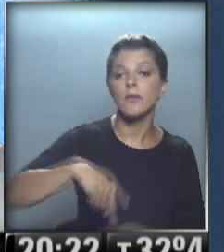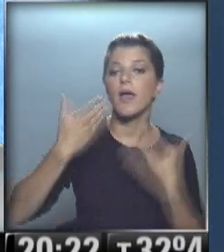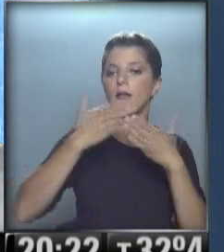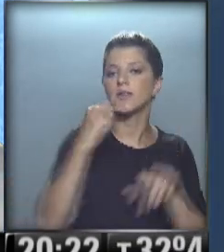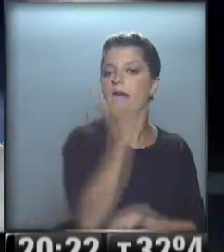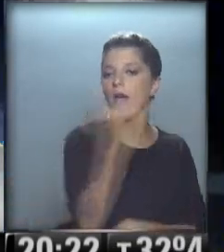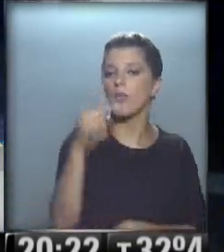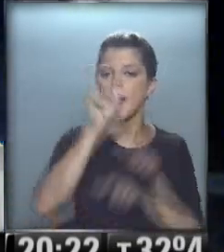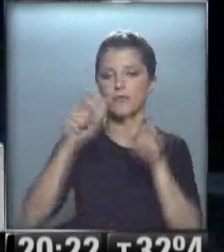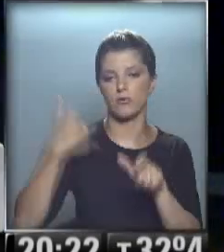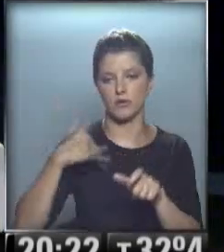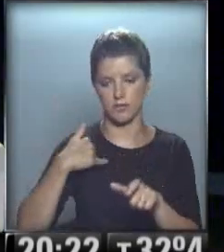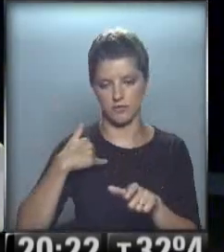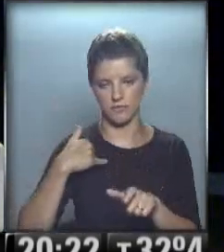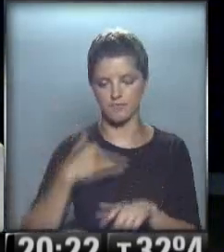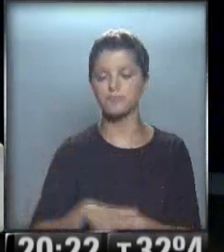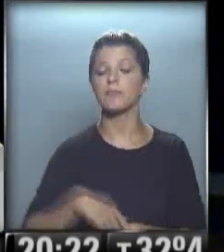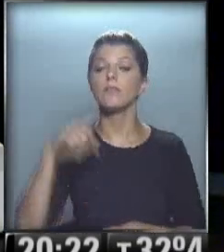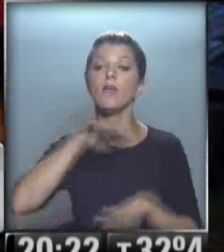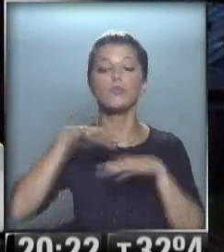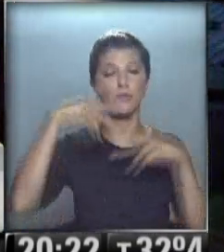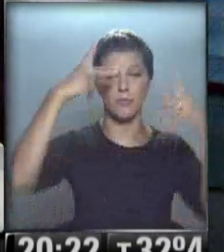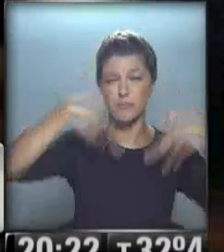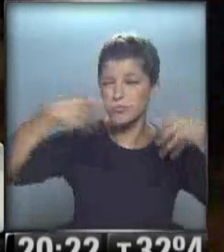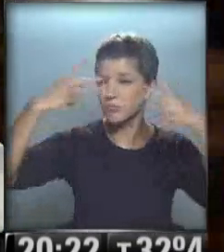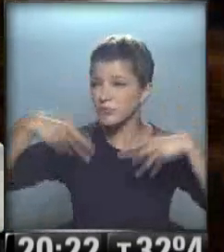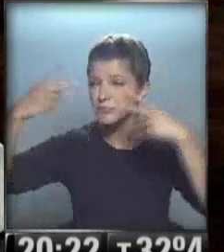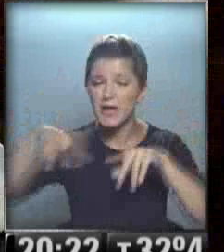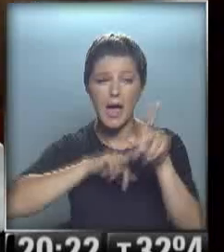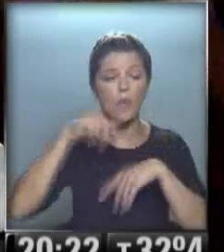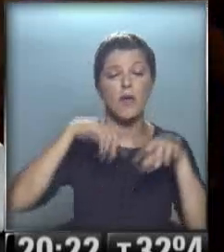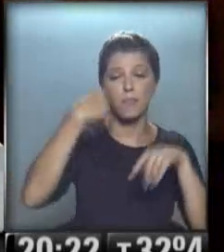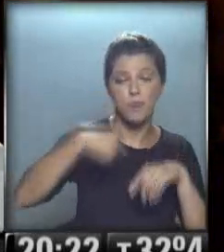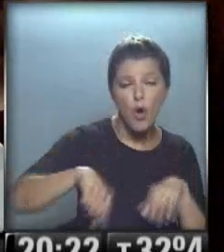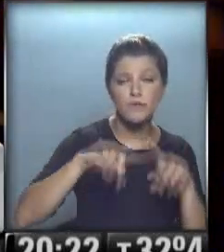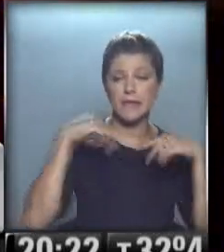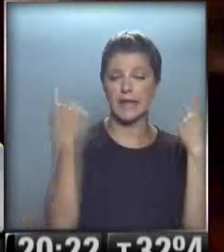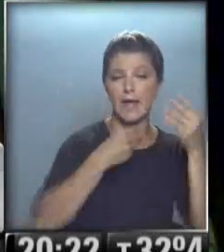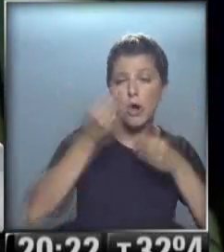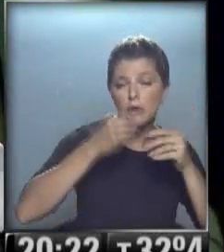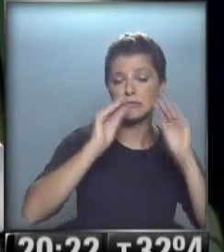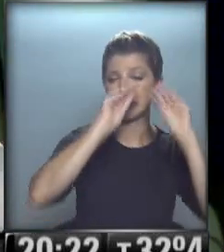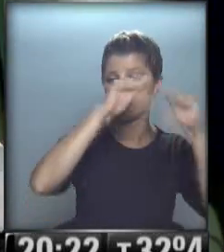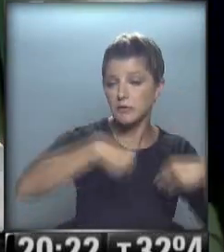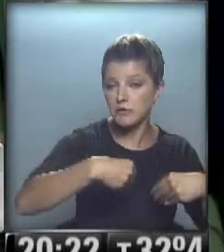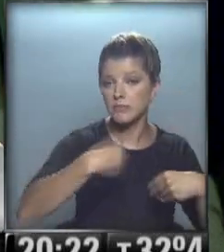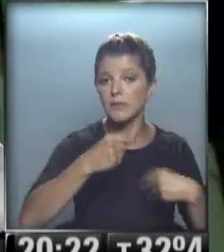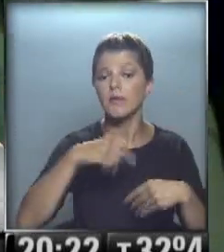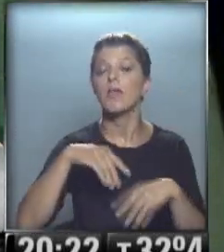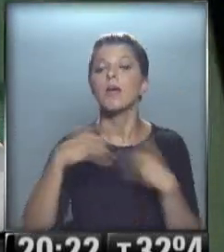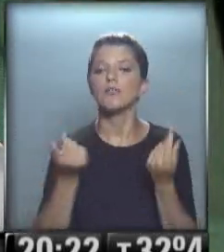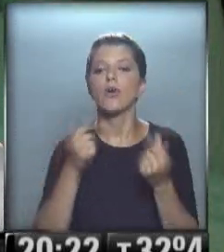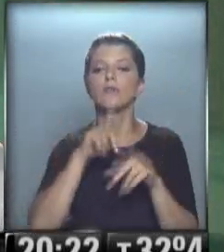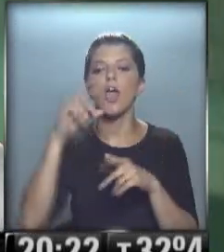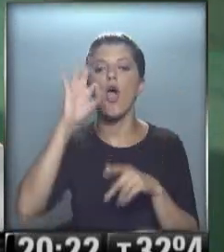cada argentino. Los cortes de luz provocaron la pérdida de maquinaria y mercadería de trabajo. La ONG Consumidores